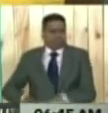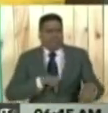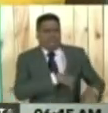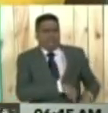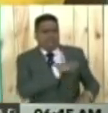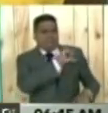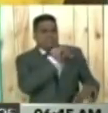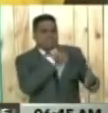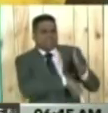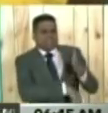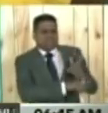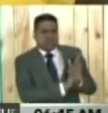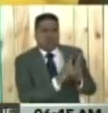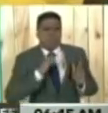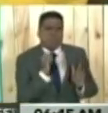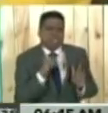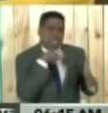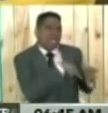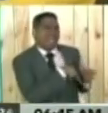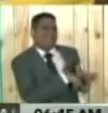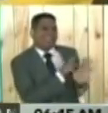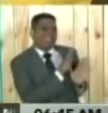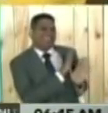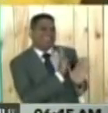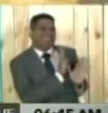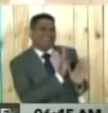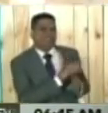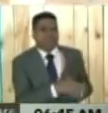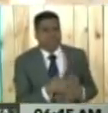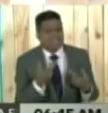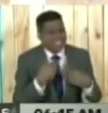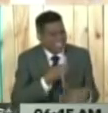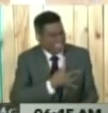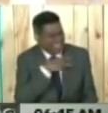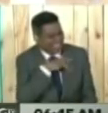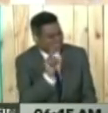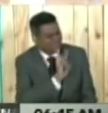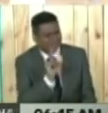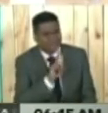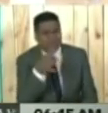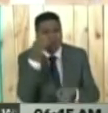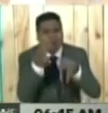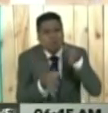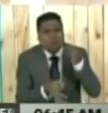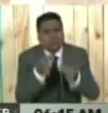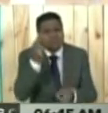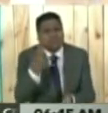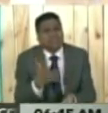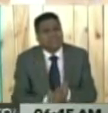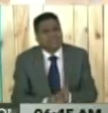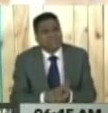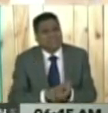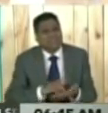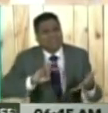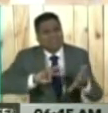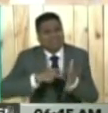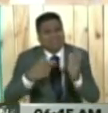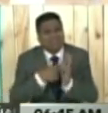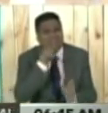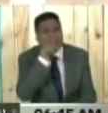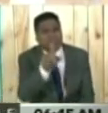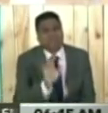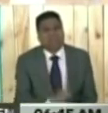un tribunal. Ellos quieren que se le vean las buenas y que el proceso se valide. ¿Qué clase de justicia, cuál clase de concepto de justicia cabe? Es